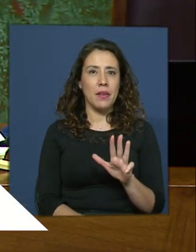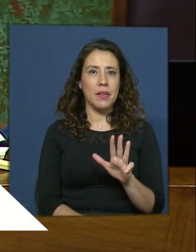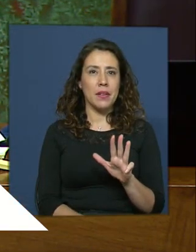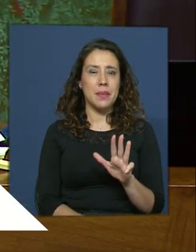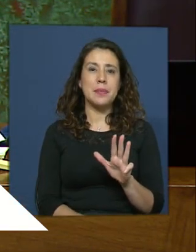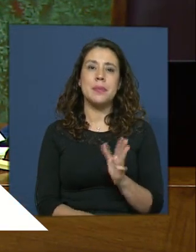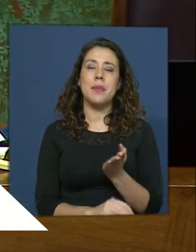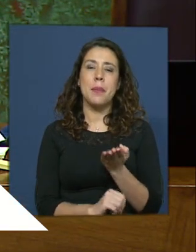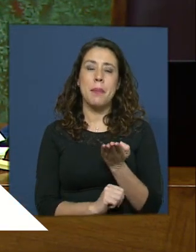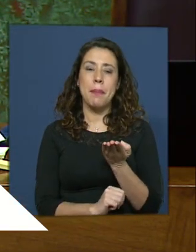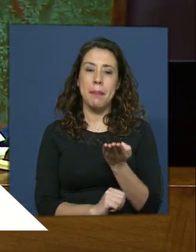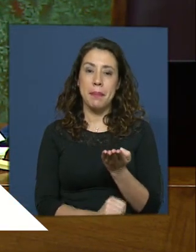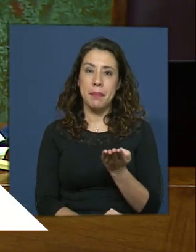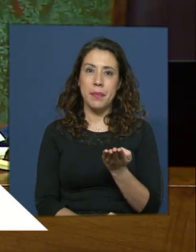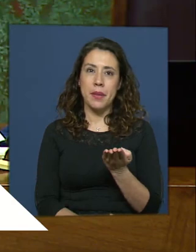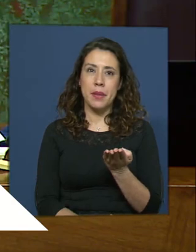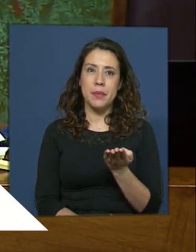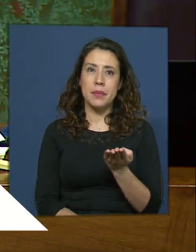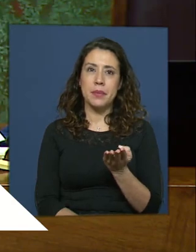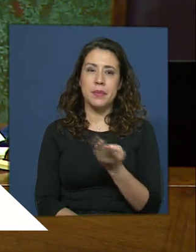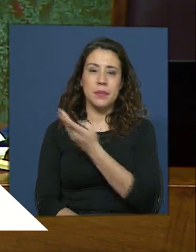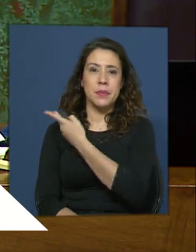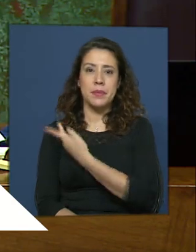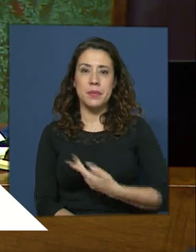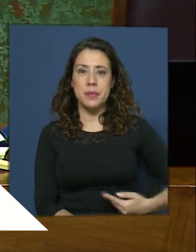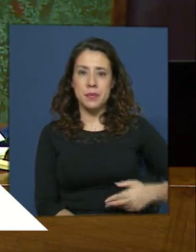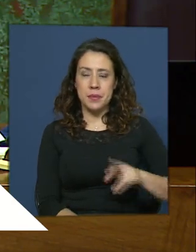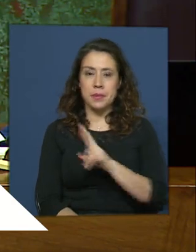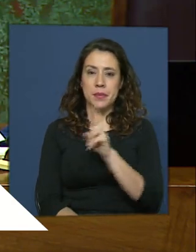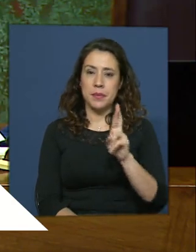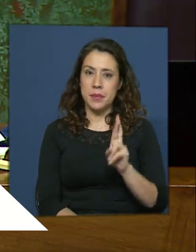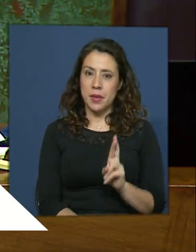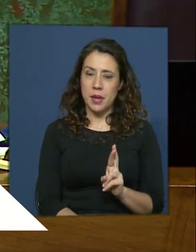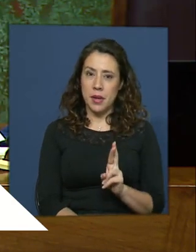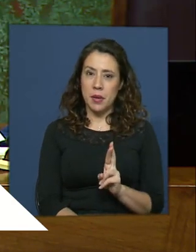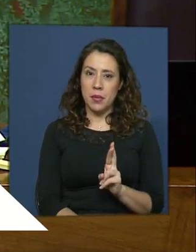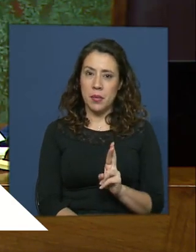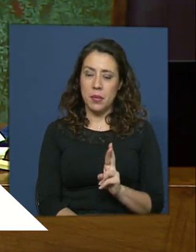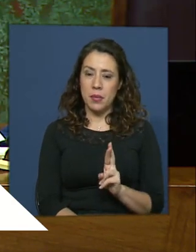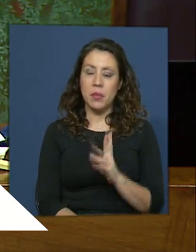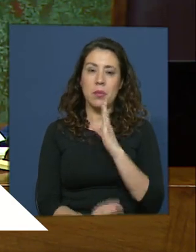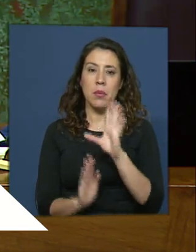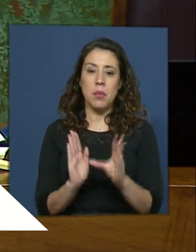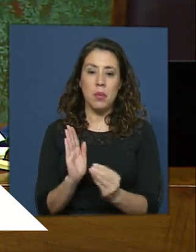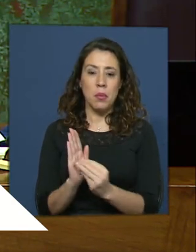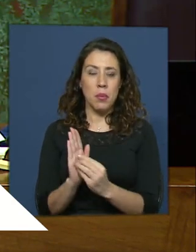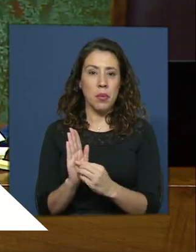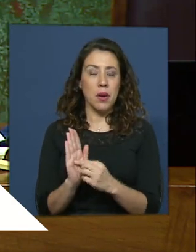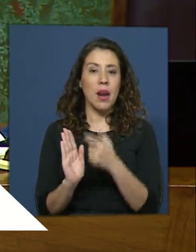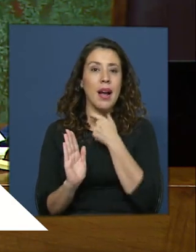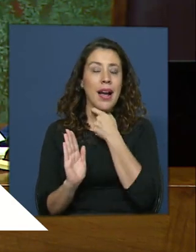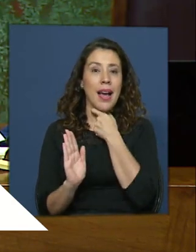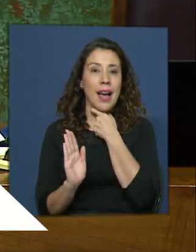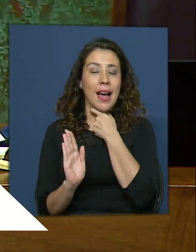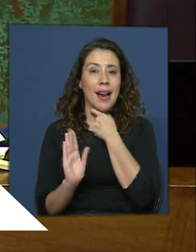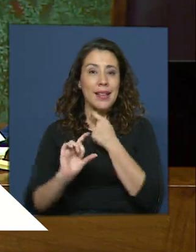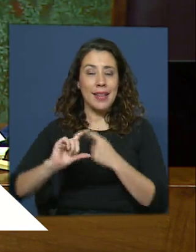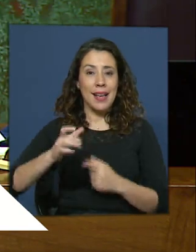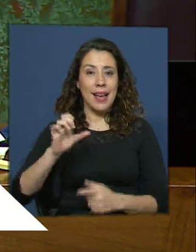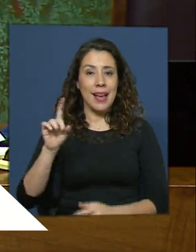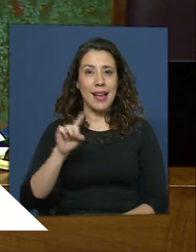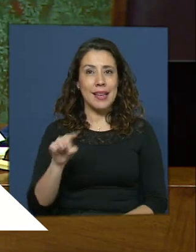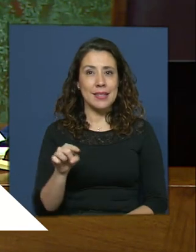se solicita a su excelencia la Presidenta de la República se sirve incorporar dentro de las garantías explícitas de